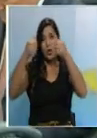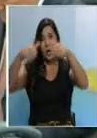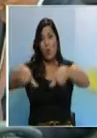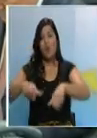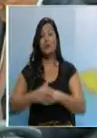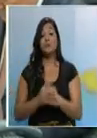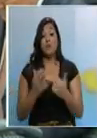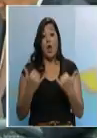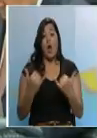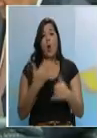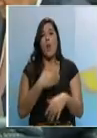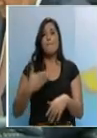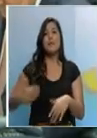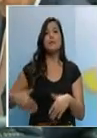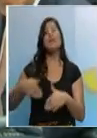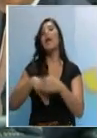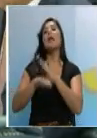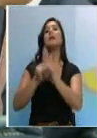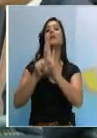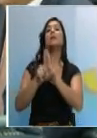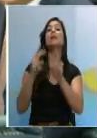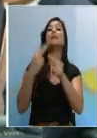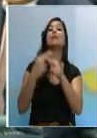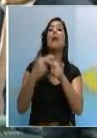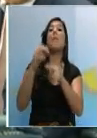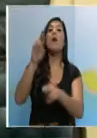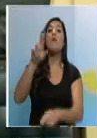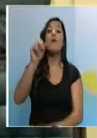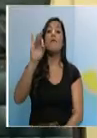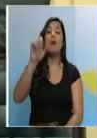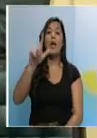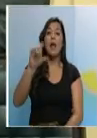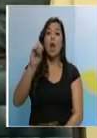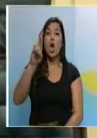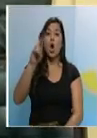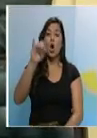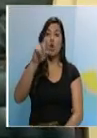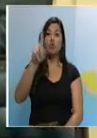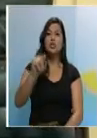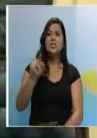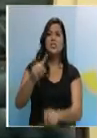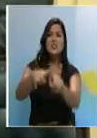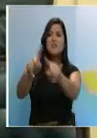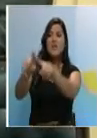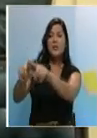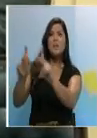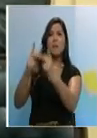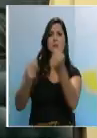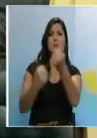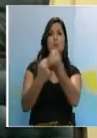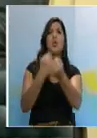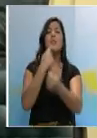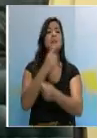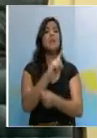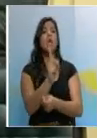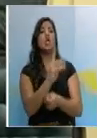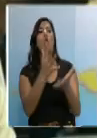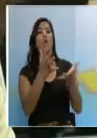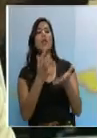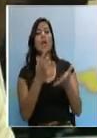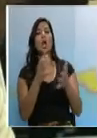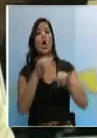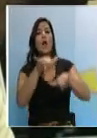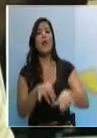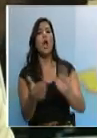El actual presidente de la Asamblea, Rafael Ortiz, quien llegó bajo el apoyo de varios partidos de oposición, indicó que no anda buscando la